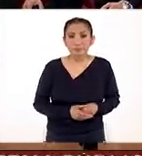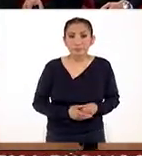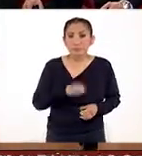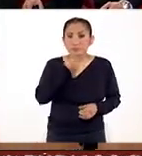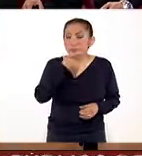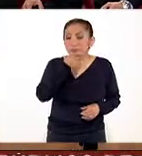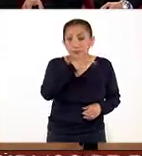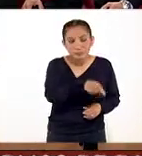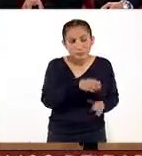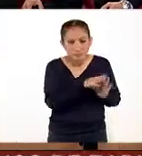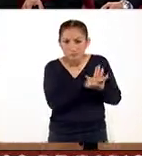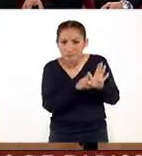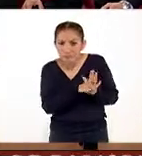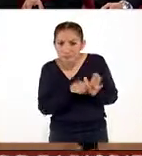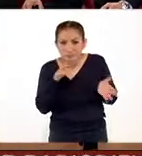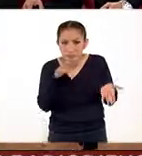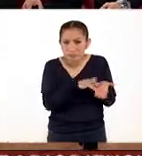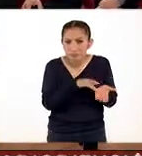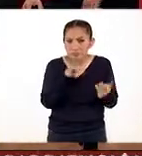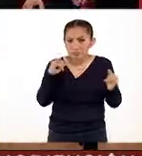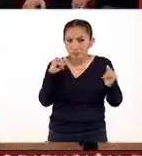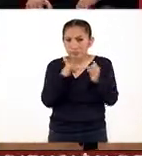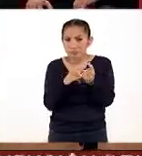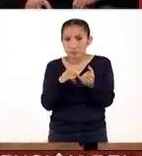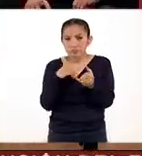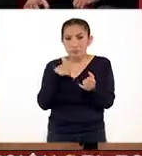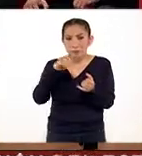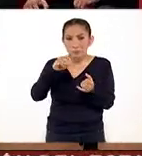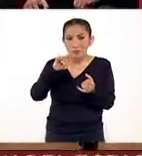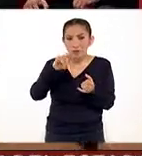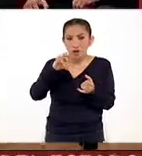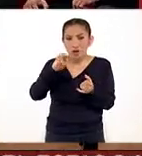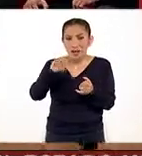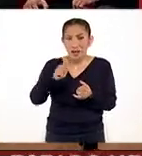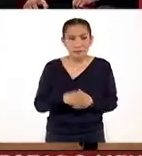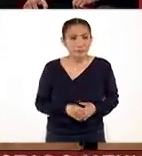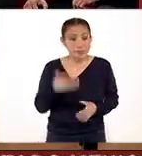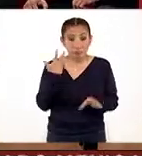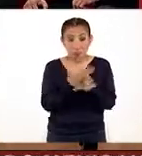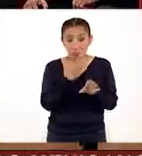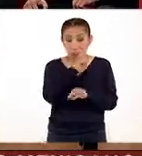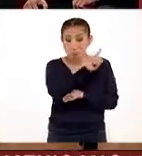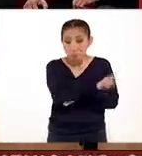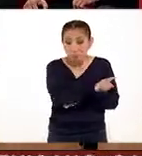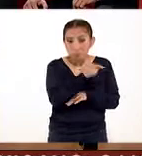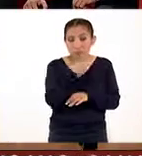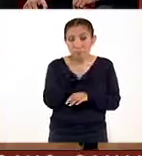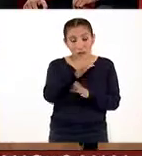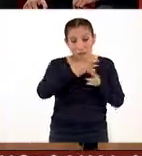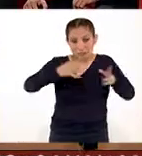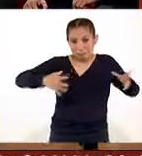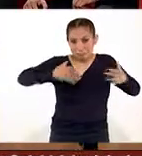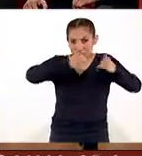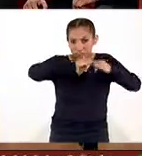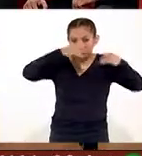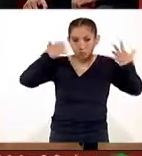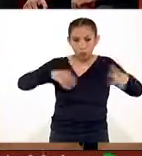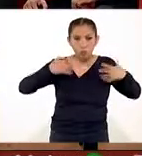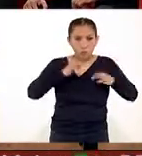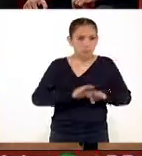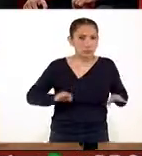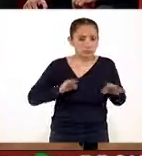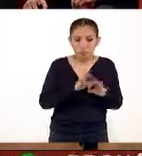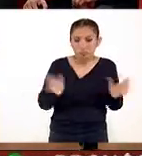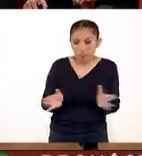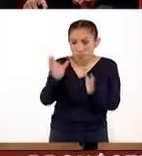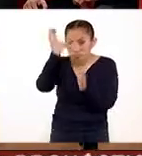también decir que este método tiene respaldo del Instituto Smithsonian en los Estados Unidos, que es una gran institución que